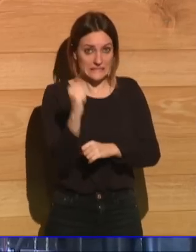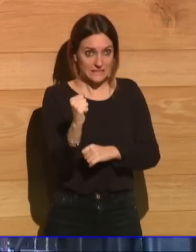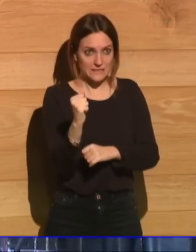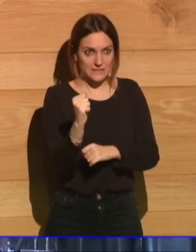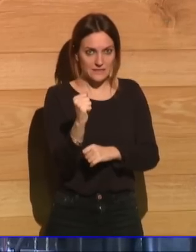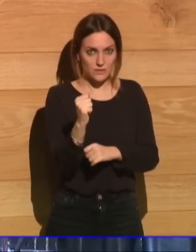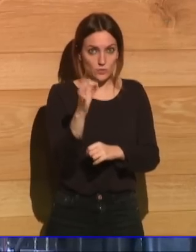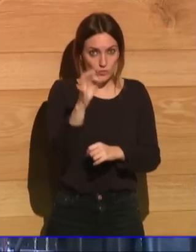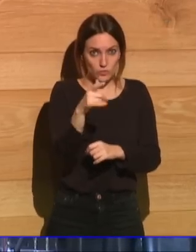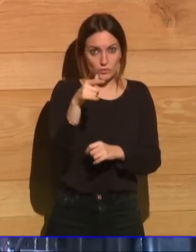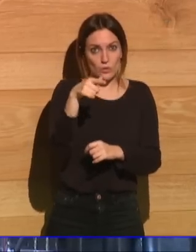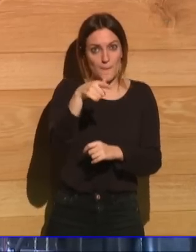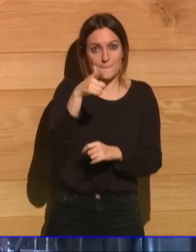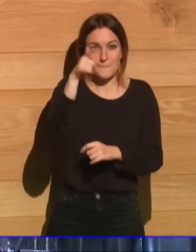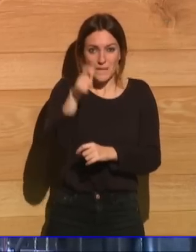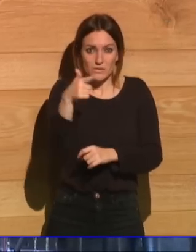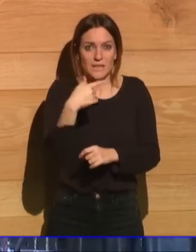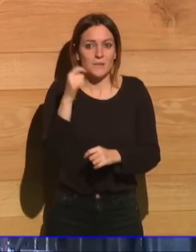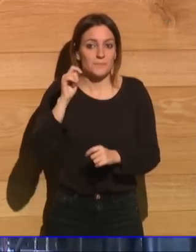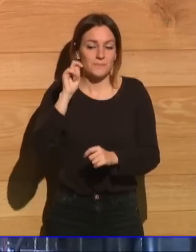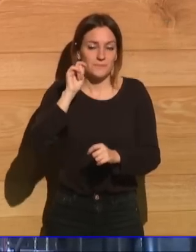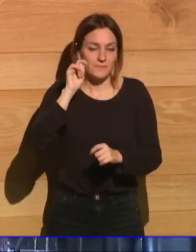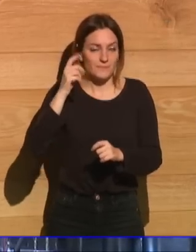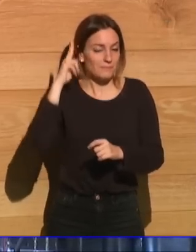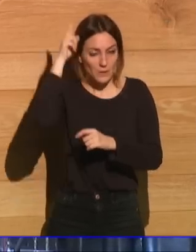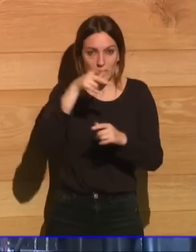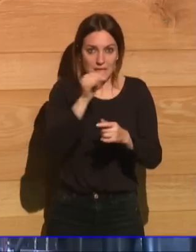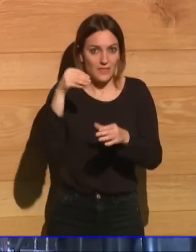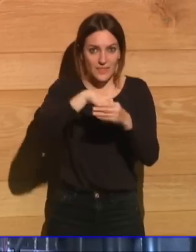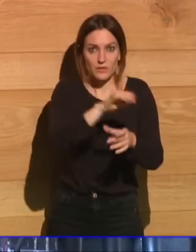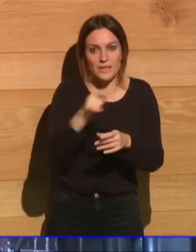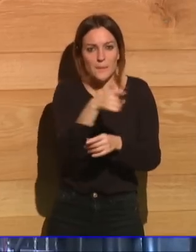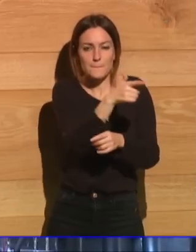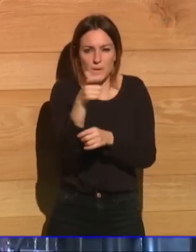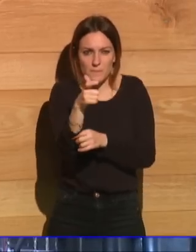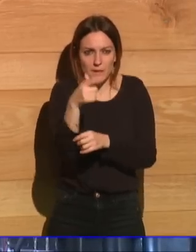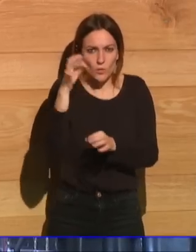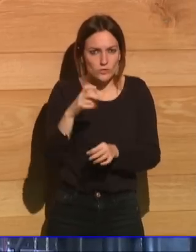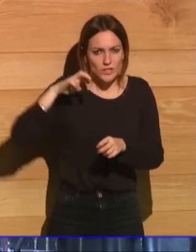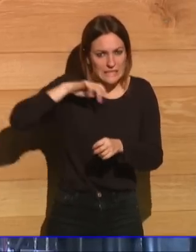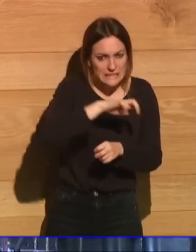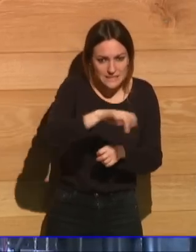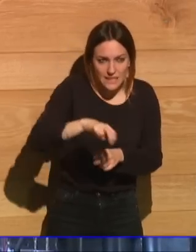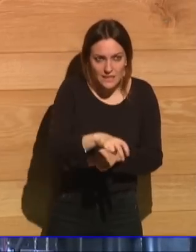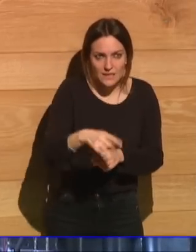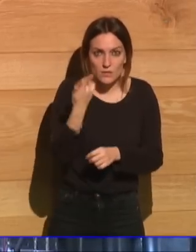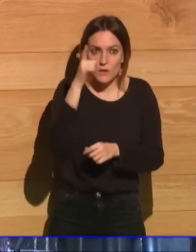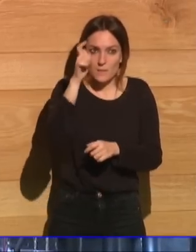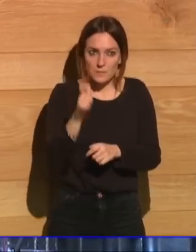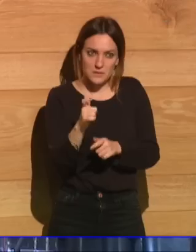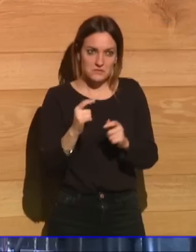a disparar a alguien que está en la barbería, baja por la escalera de incendios. Hay alguien que le